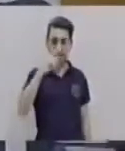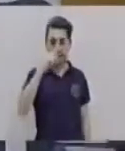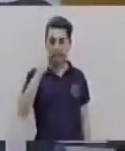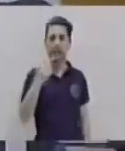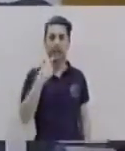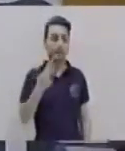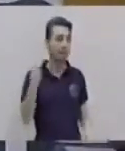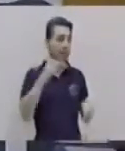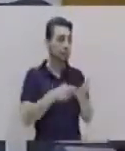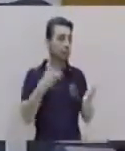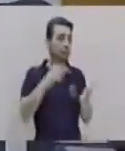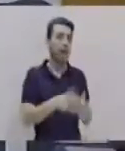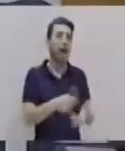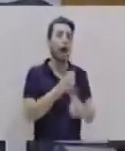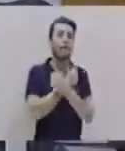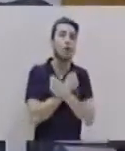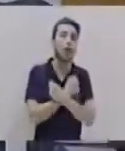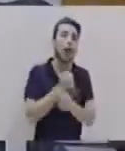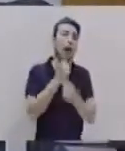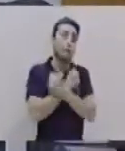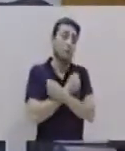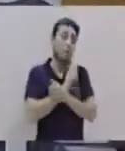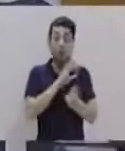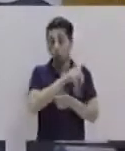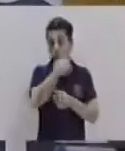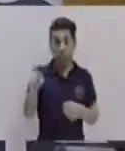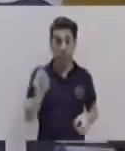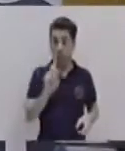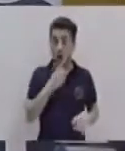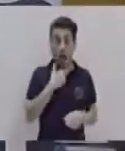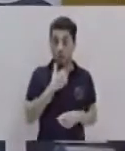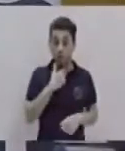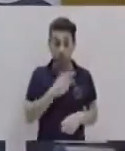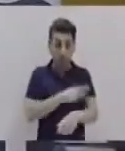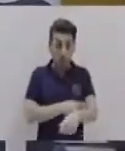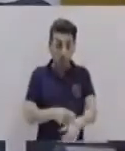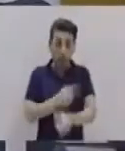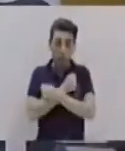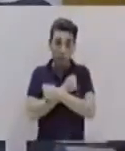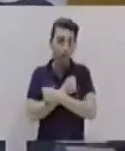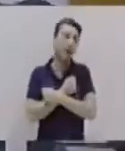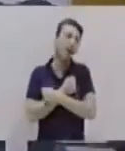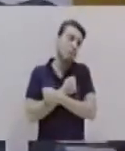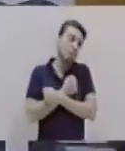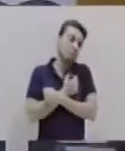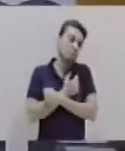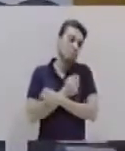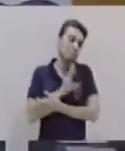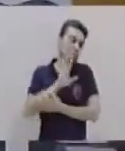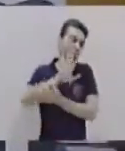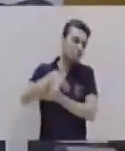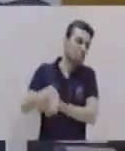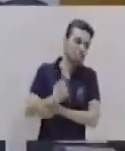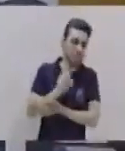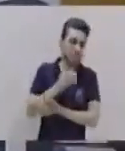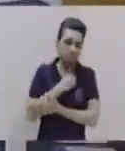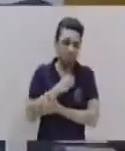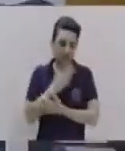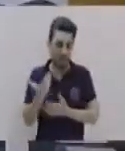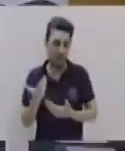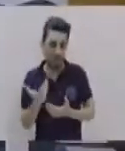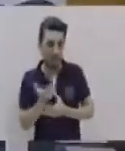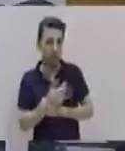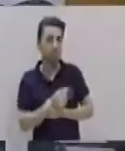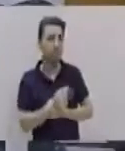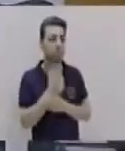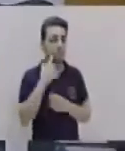les gusta el romanticismo, Romeo y Julieta va a ser una obra aburrida, porque en su desarrollo continuamente nos hablan del amor. Entonces, si queremos encontrar